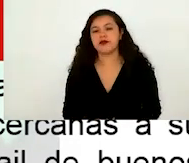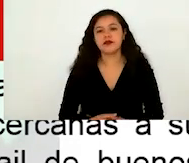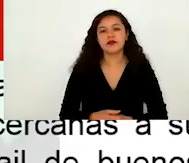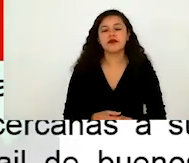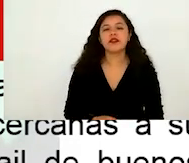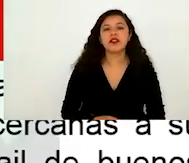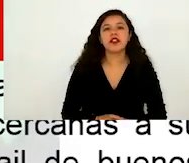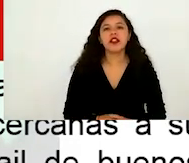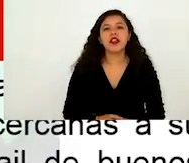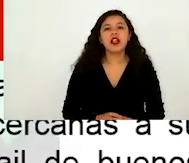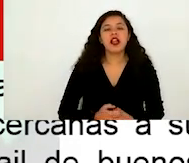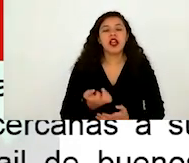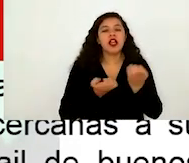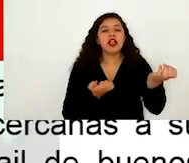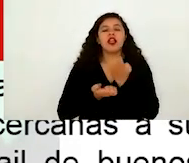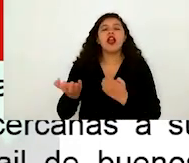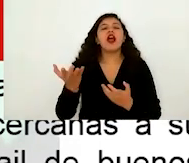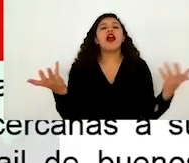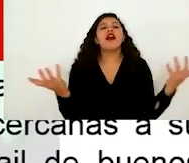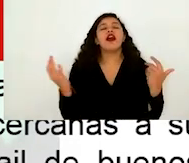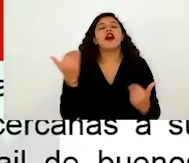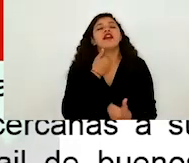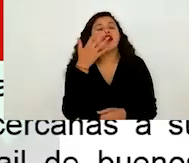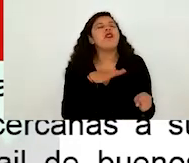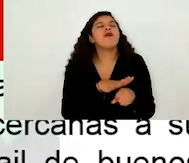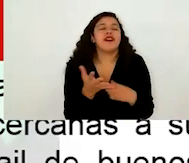cuál es el ejercicio que quiero que ustedes hagan